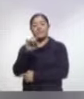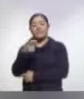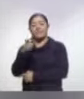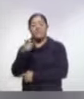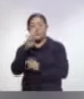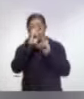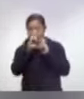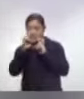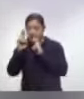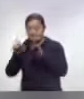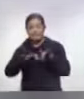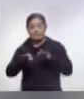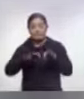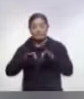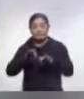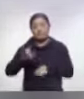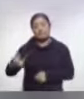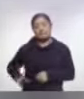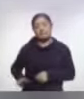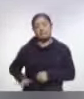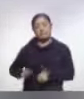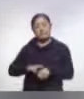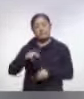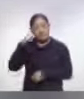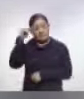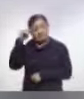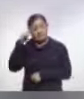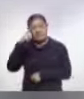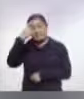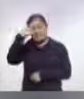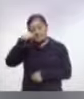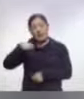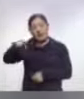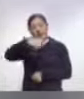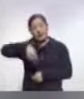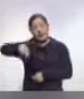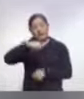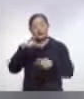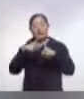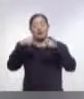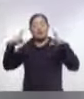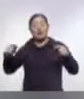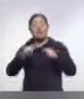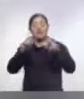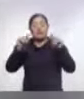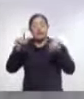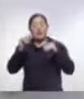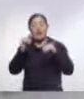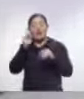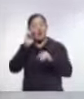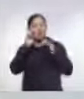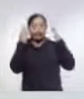realiza el gobierno de Marco Mena para que la entidad figure a nivel nacional en la generación de empleos formales.